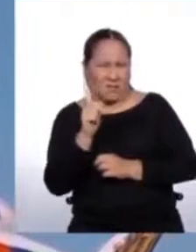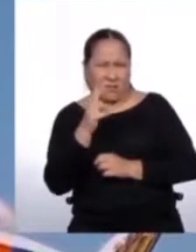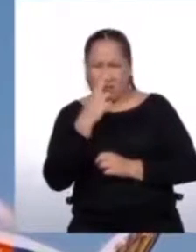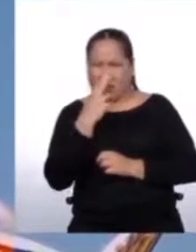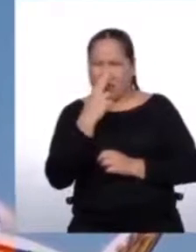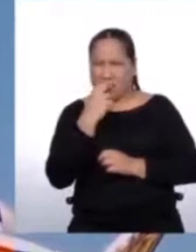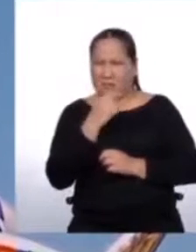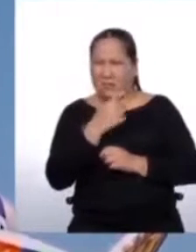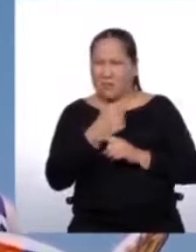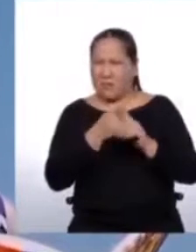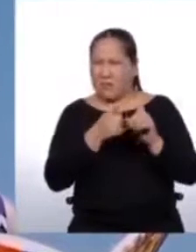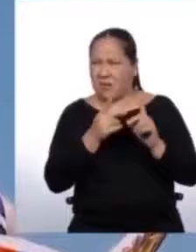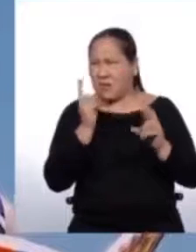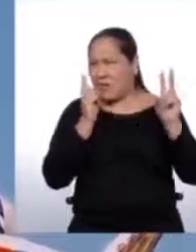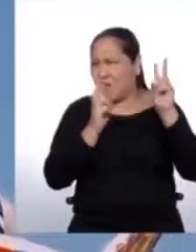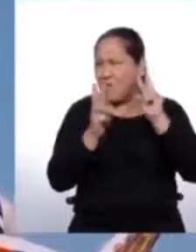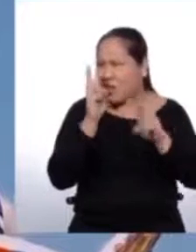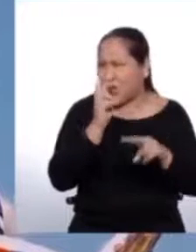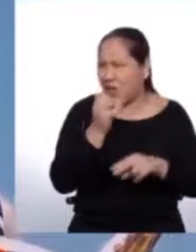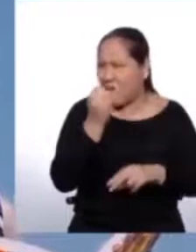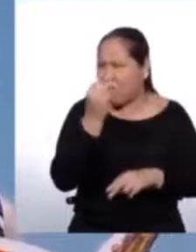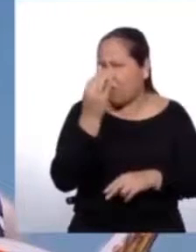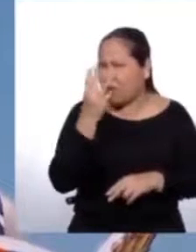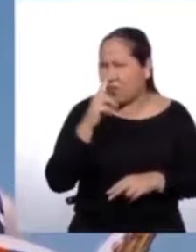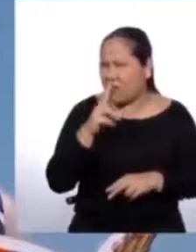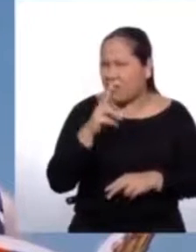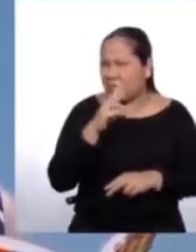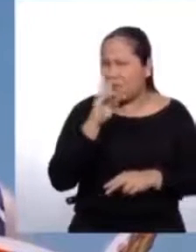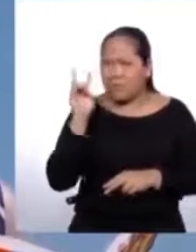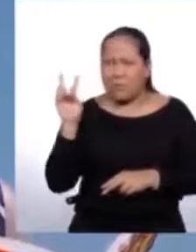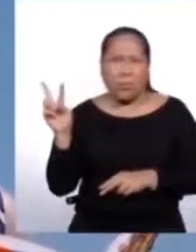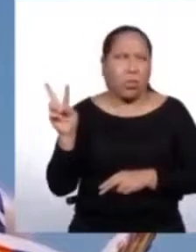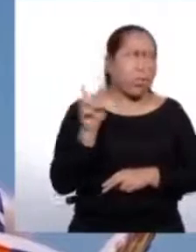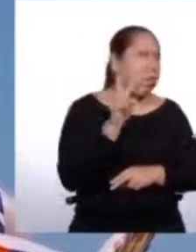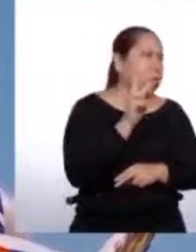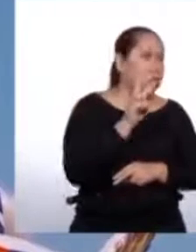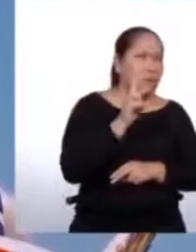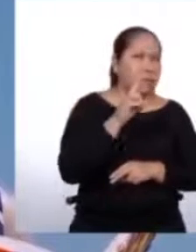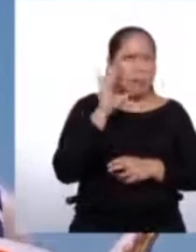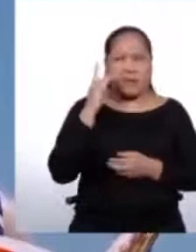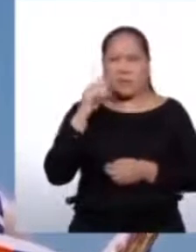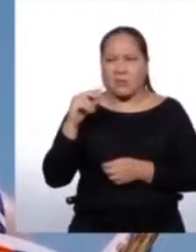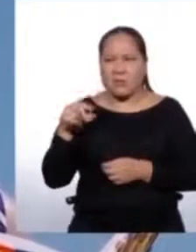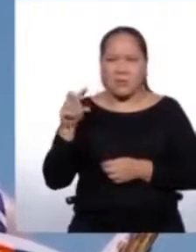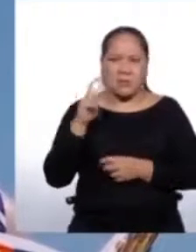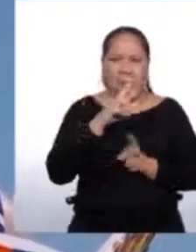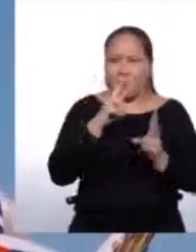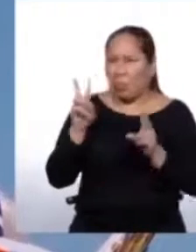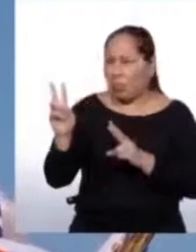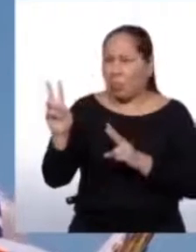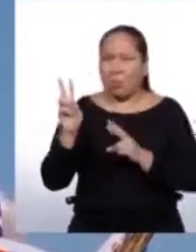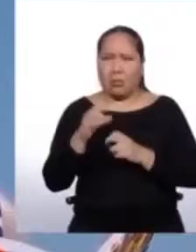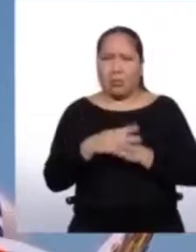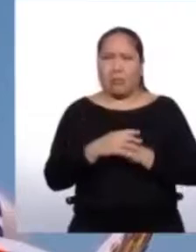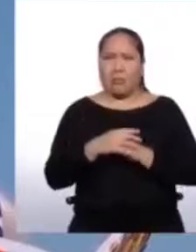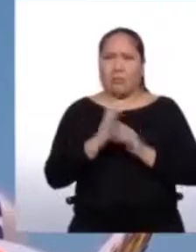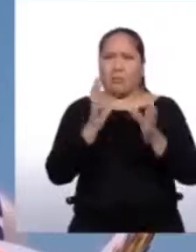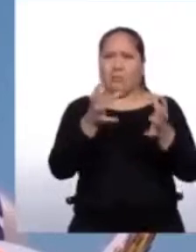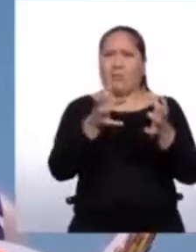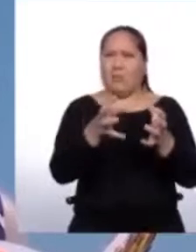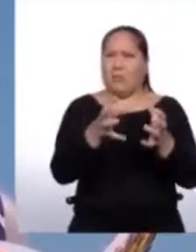había visto tal vez alguna vez como quien mira una banca o un ficu, y se